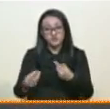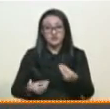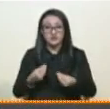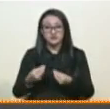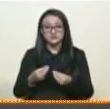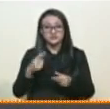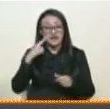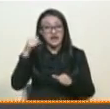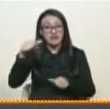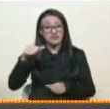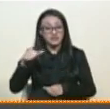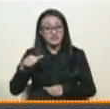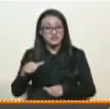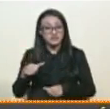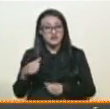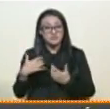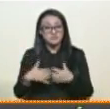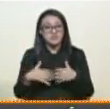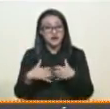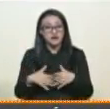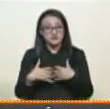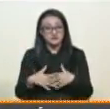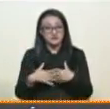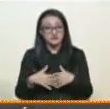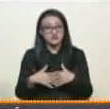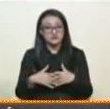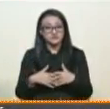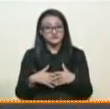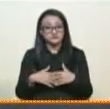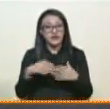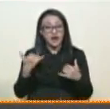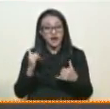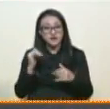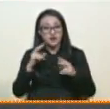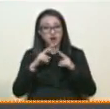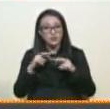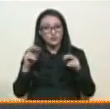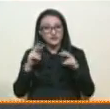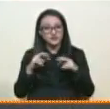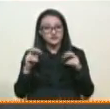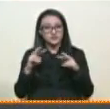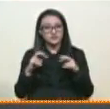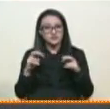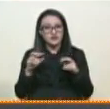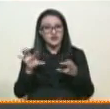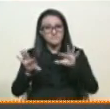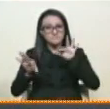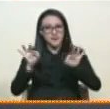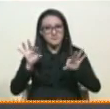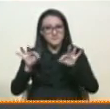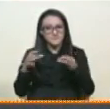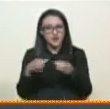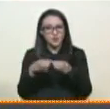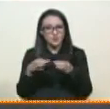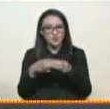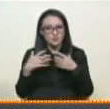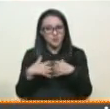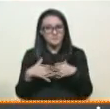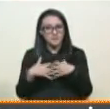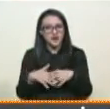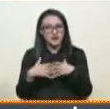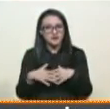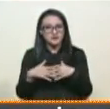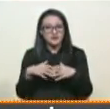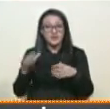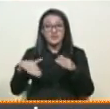cada día que se produce máquina, se toma una auditoría, porque y se hace una selección de un grupo de máquinas que luego son las que van a